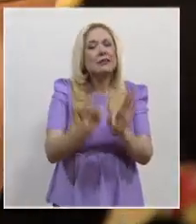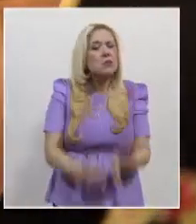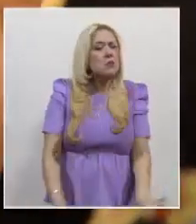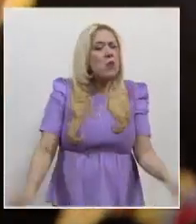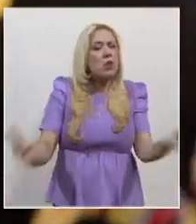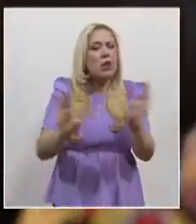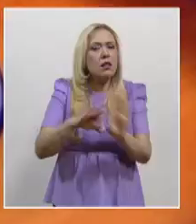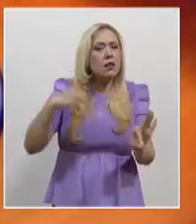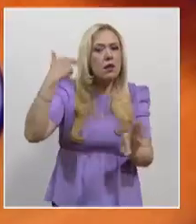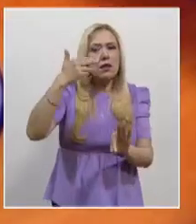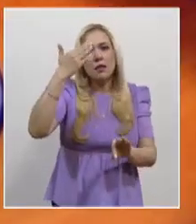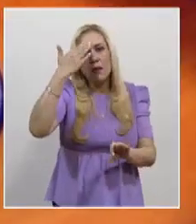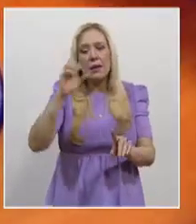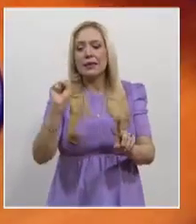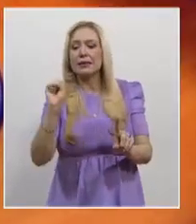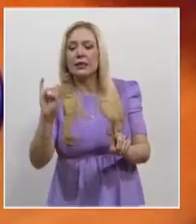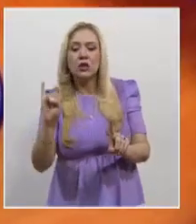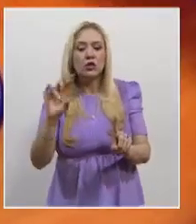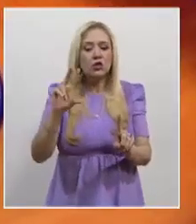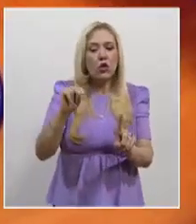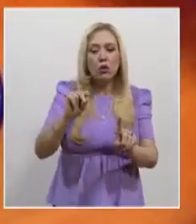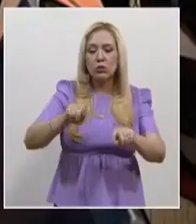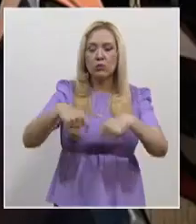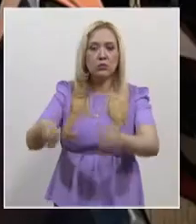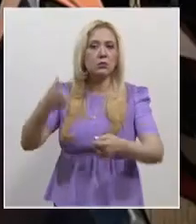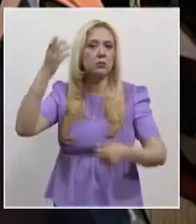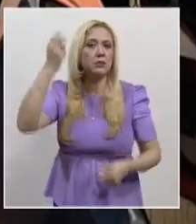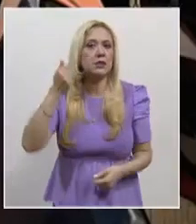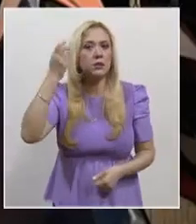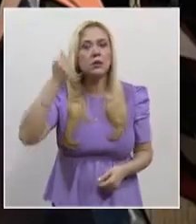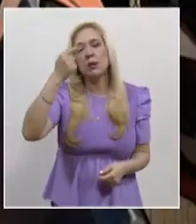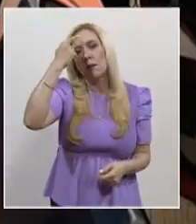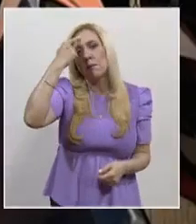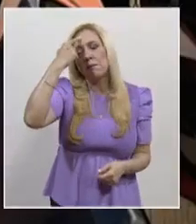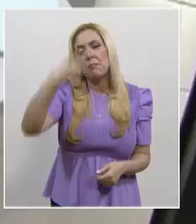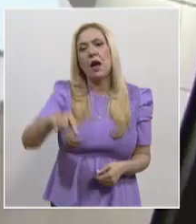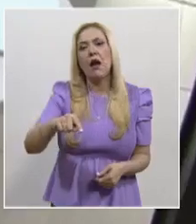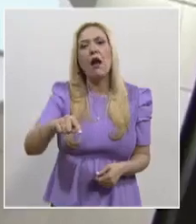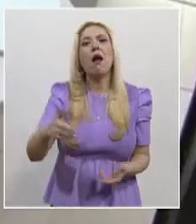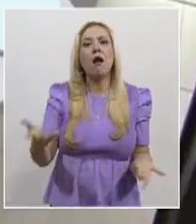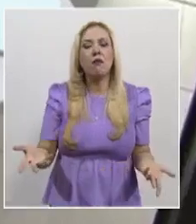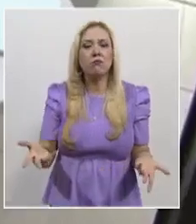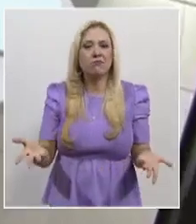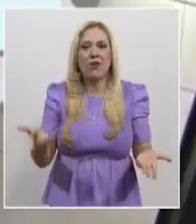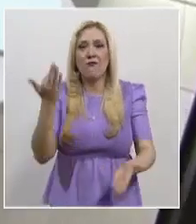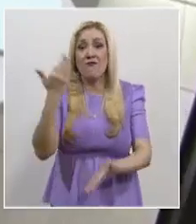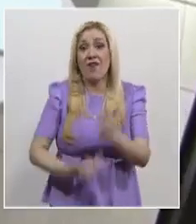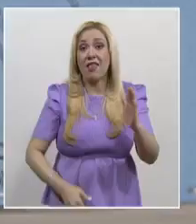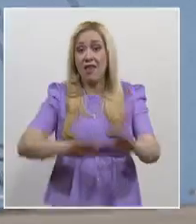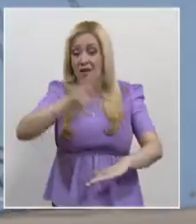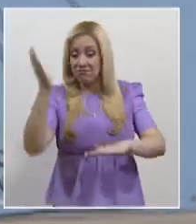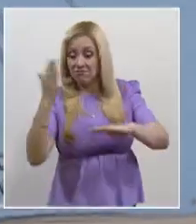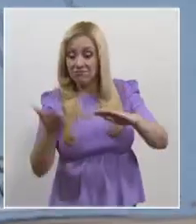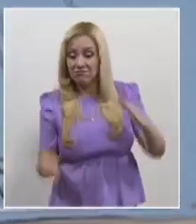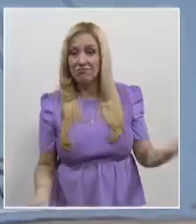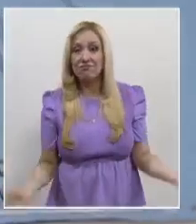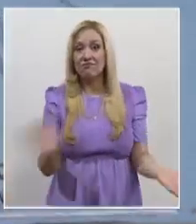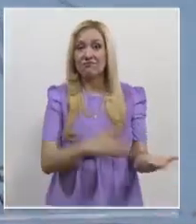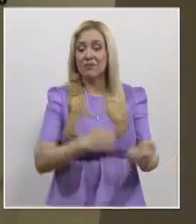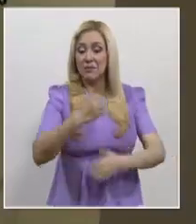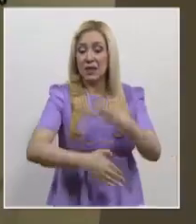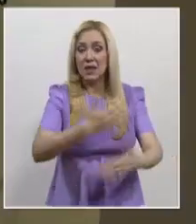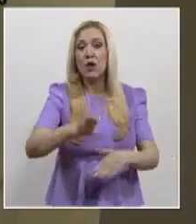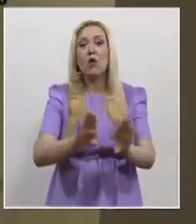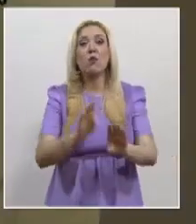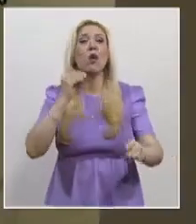la solicitud de pensión respectiva, ello trae como consecuencia la no integración adecuada de la litis, lo que conduce